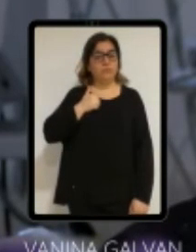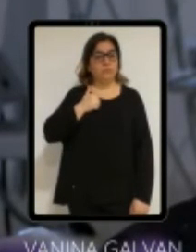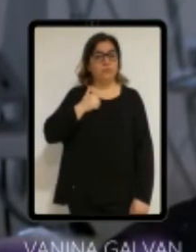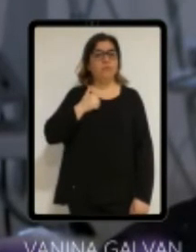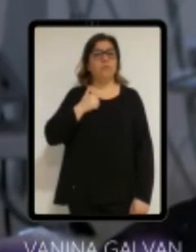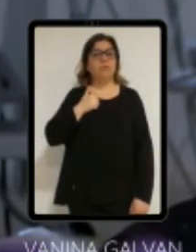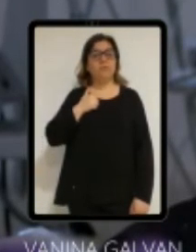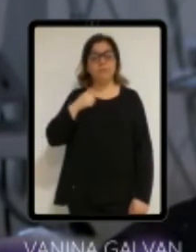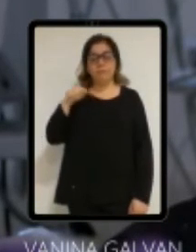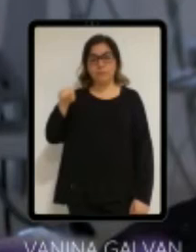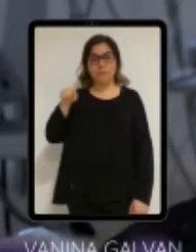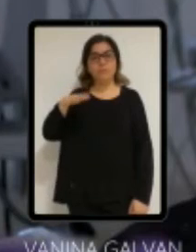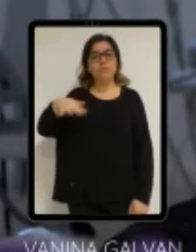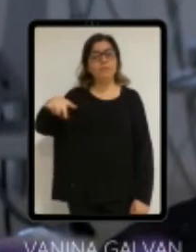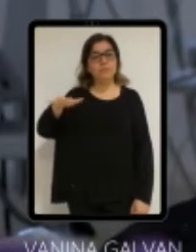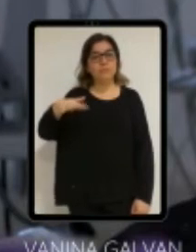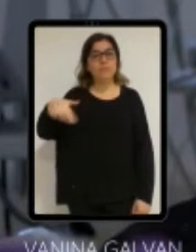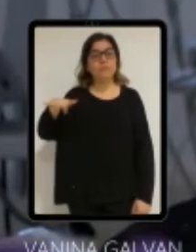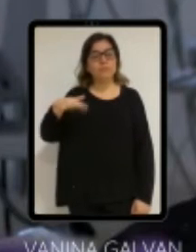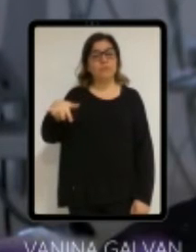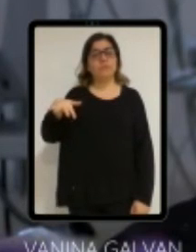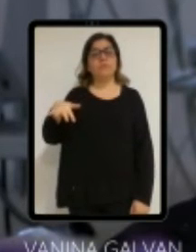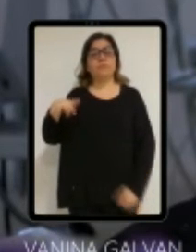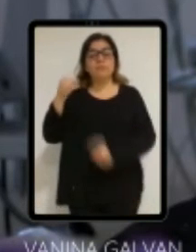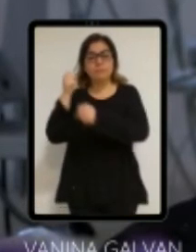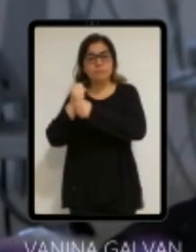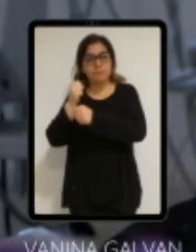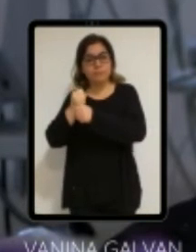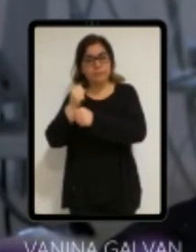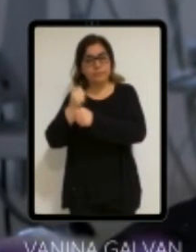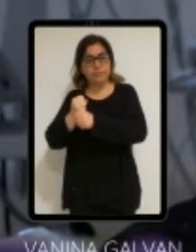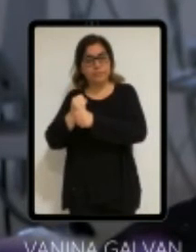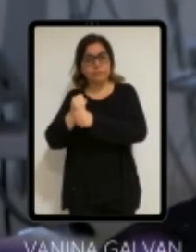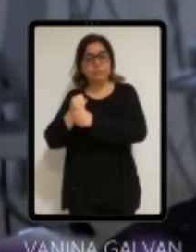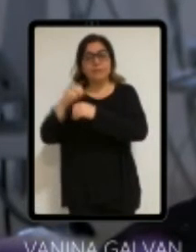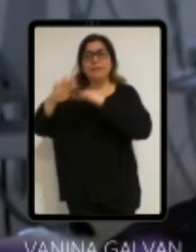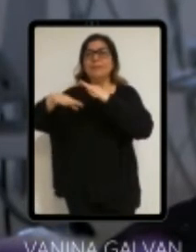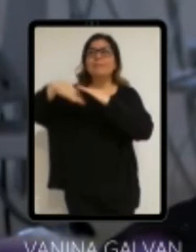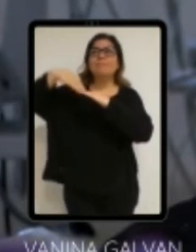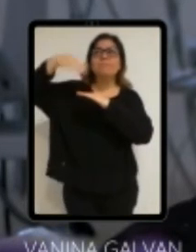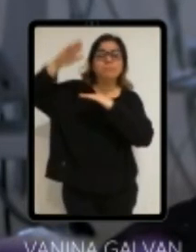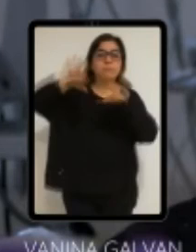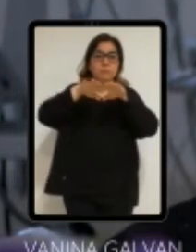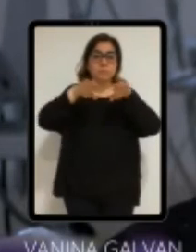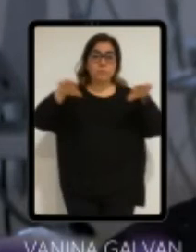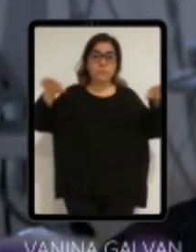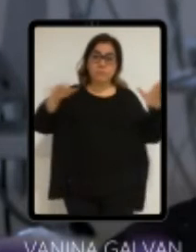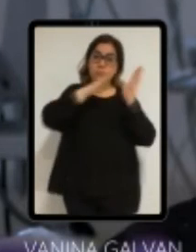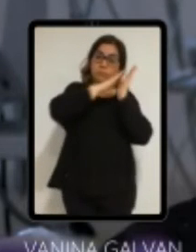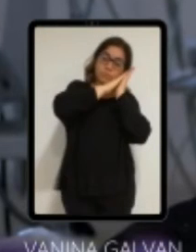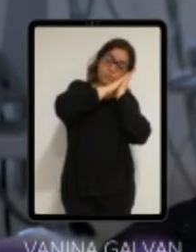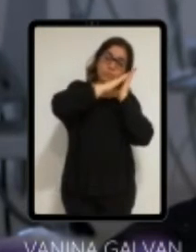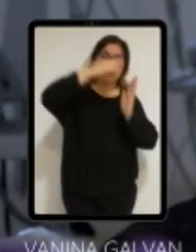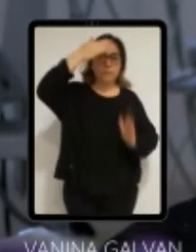de los pacientes, pero no conseguimos recurso humano, por lo que estamos sobrecargados y nuestras jornadas son largas y